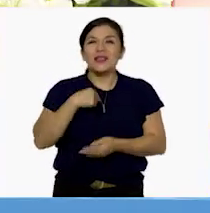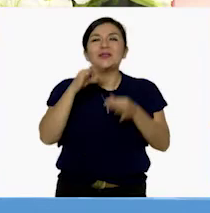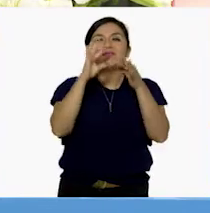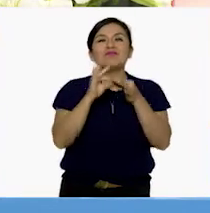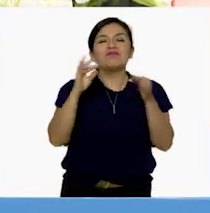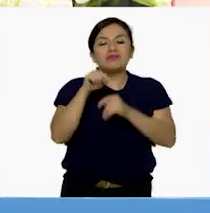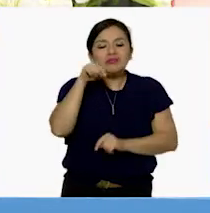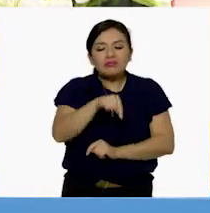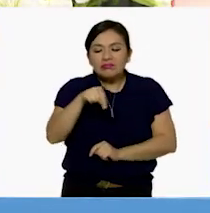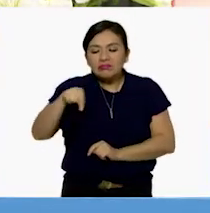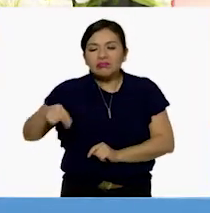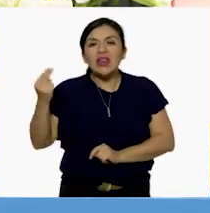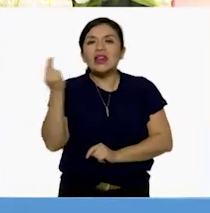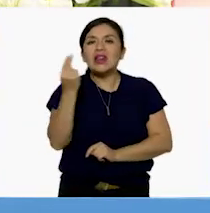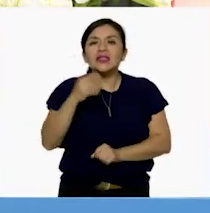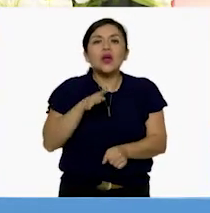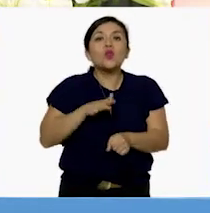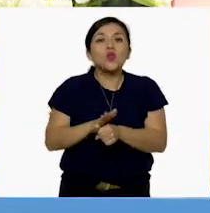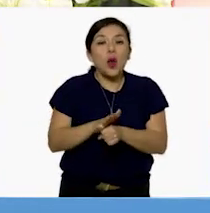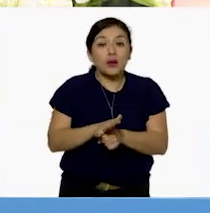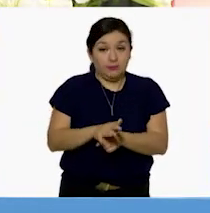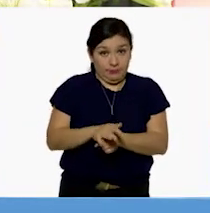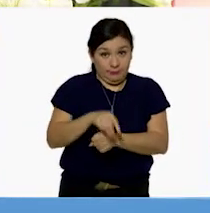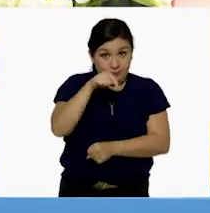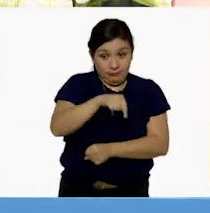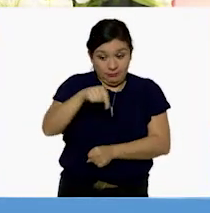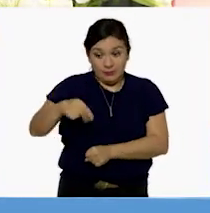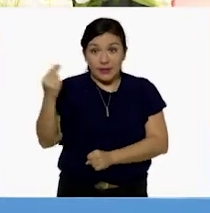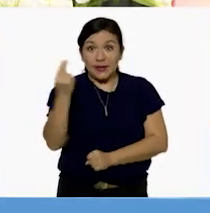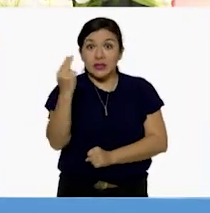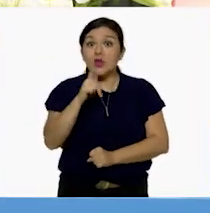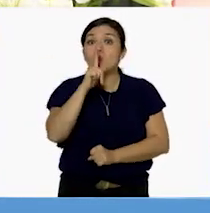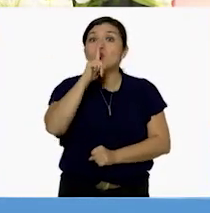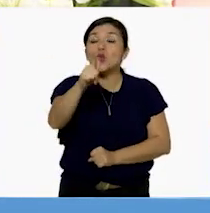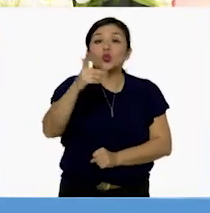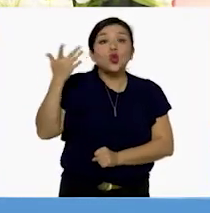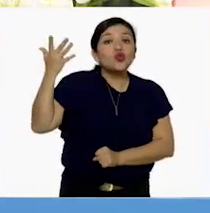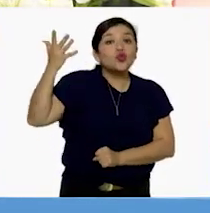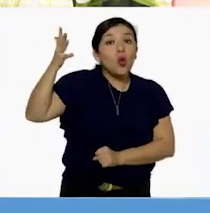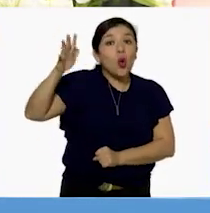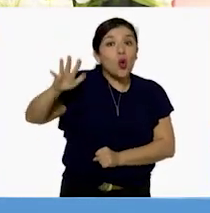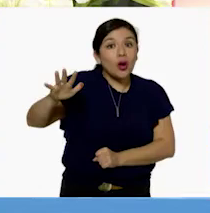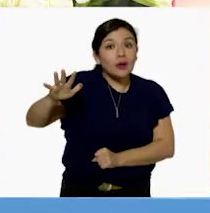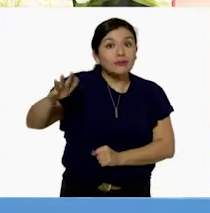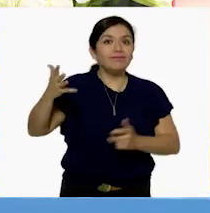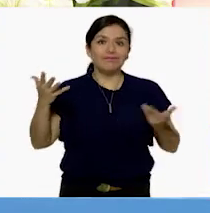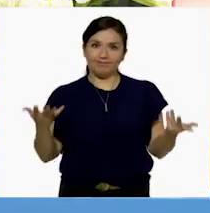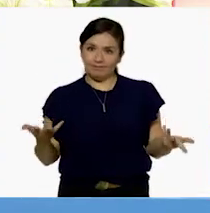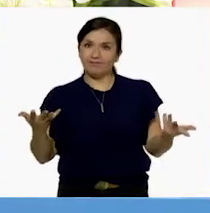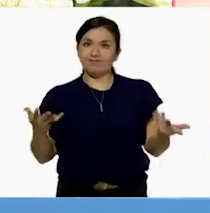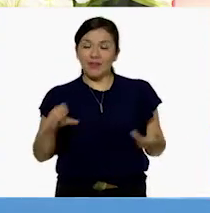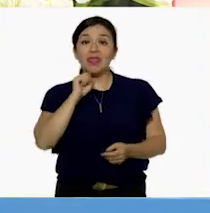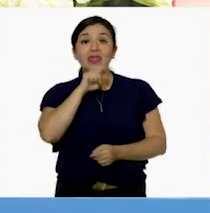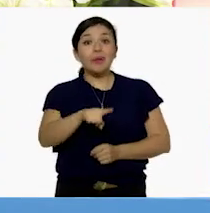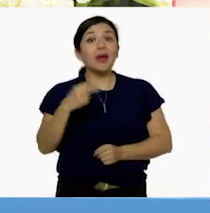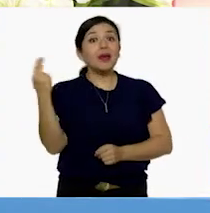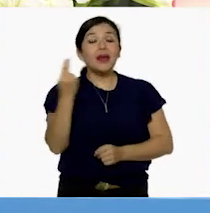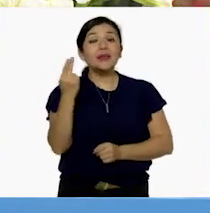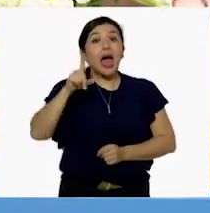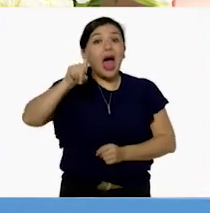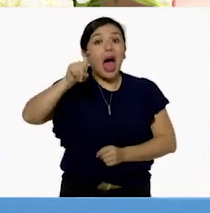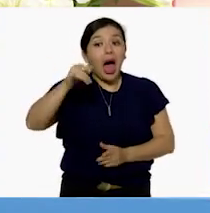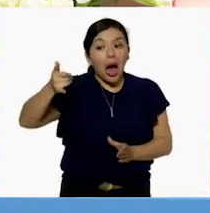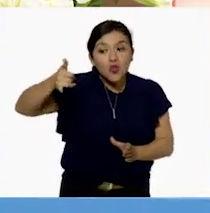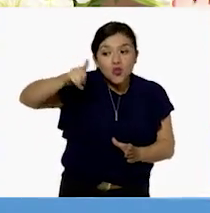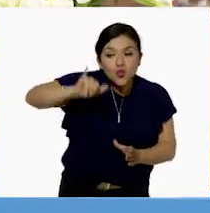lo que necesitan. Las plantas necesitan de luz, del sol. por supuesto que también necesitan de agua. Hay